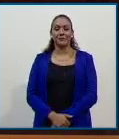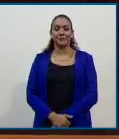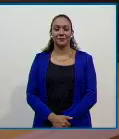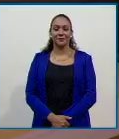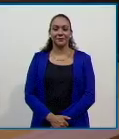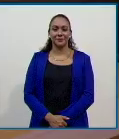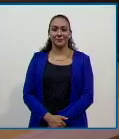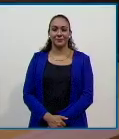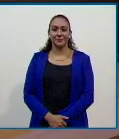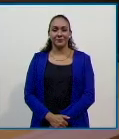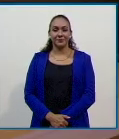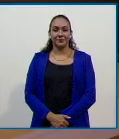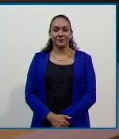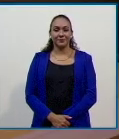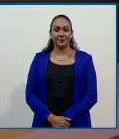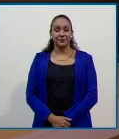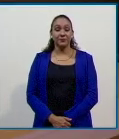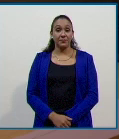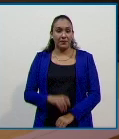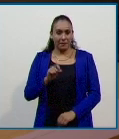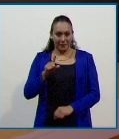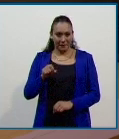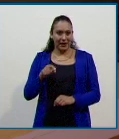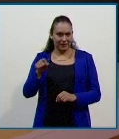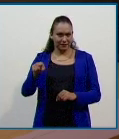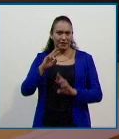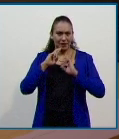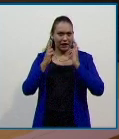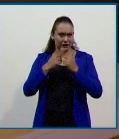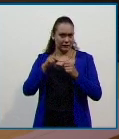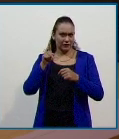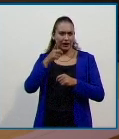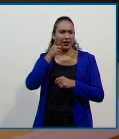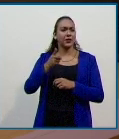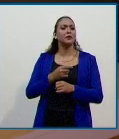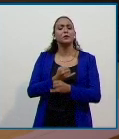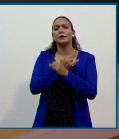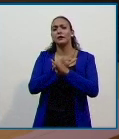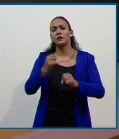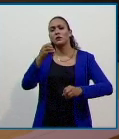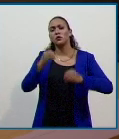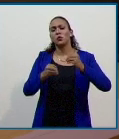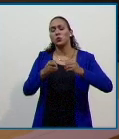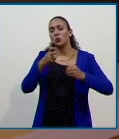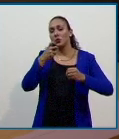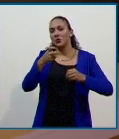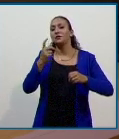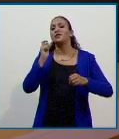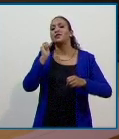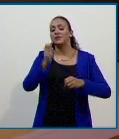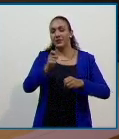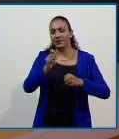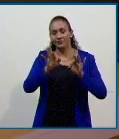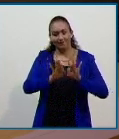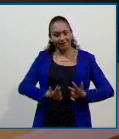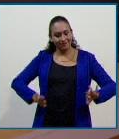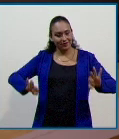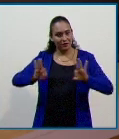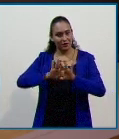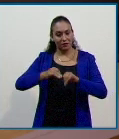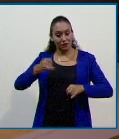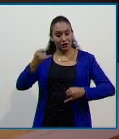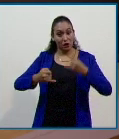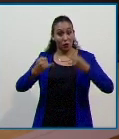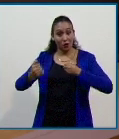González. Y en este mismo encuentro se mencionó que la independencia judicial es una condición indispensable que